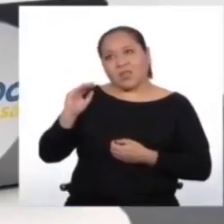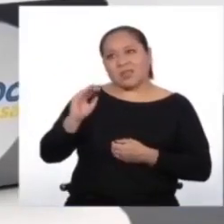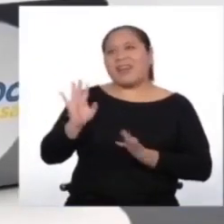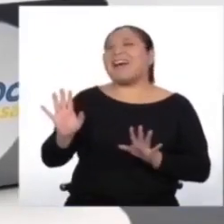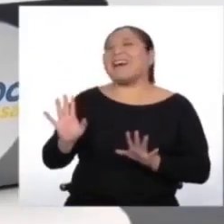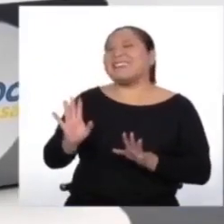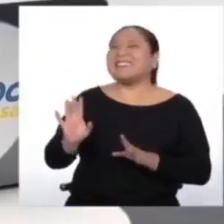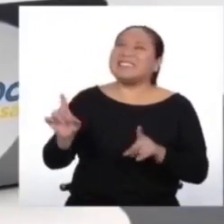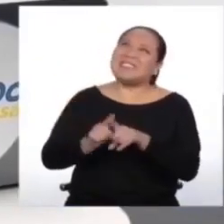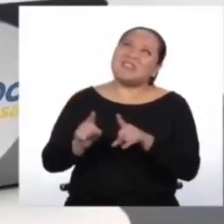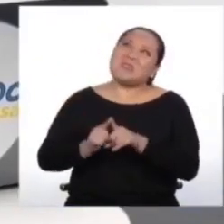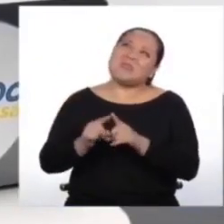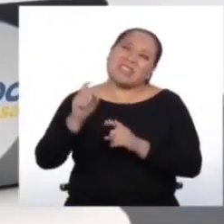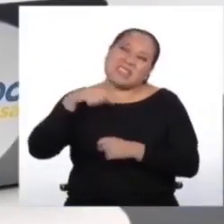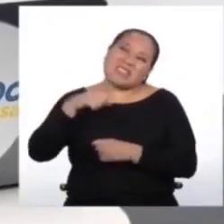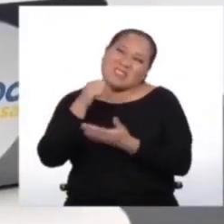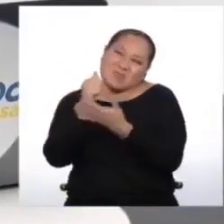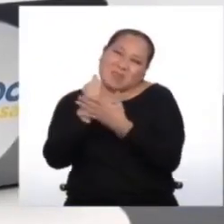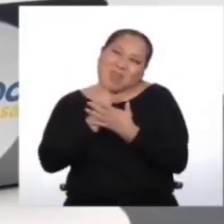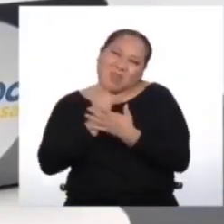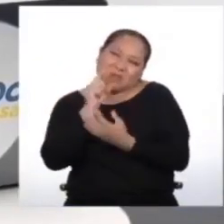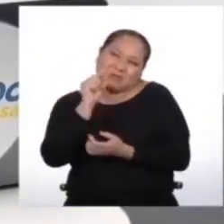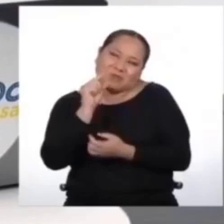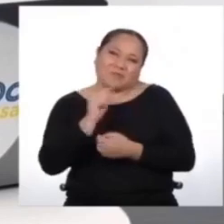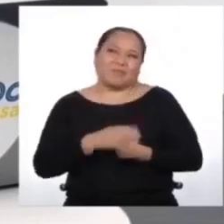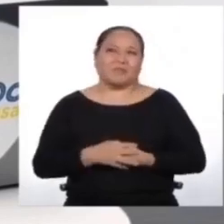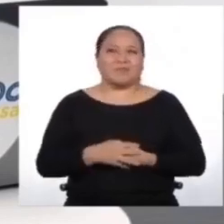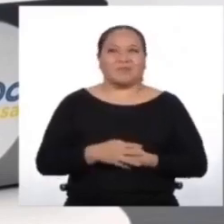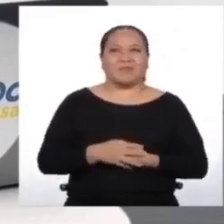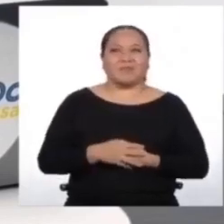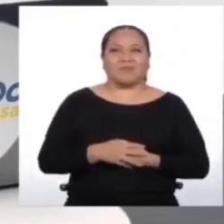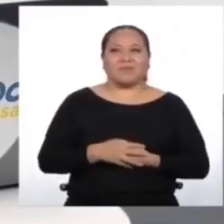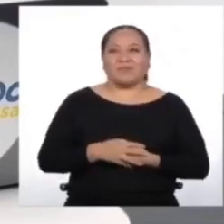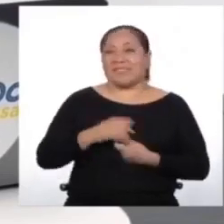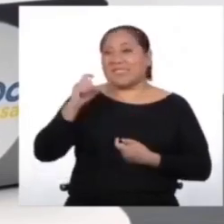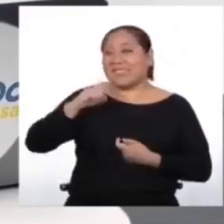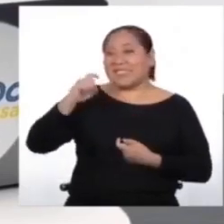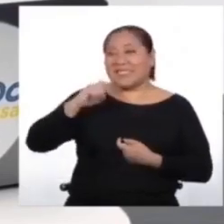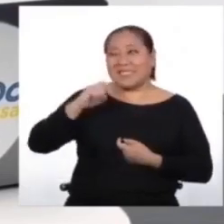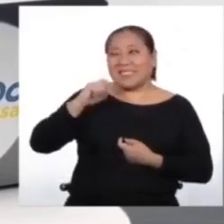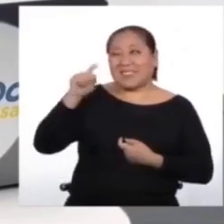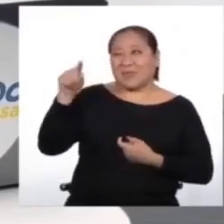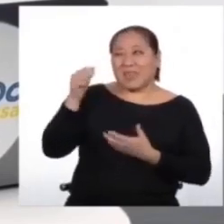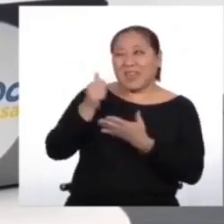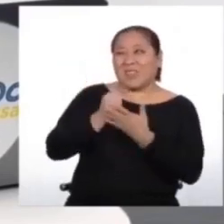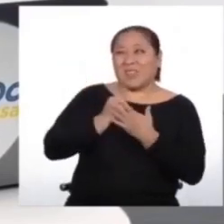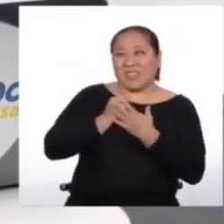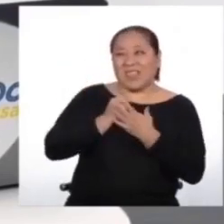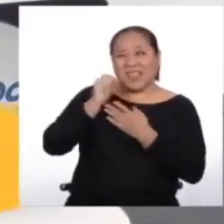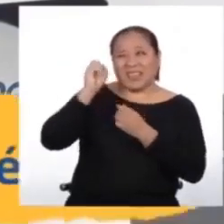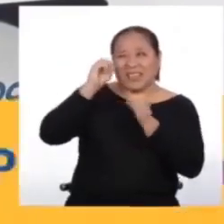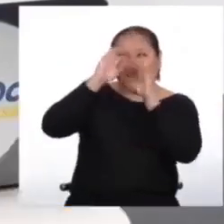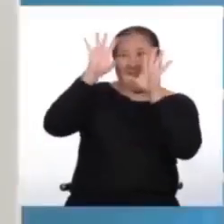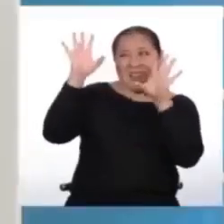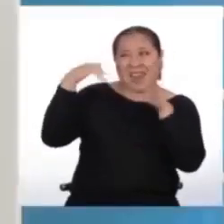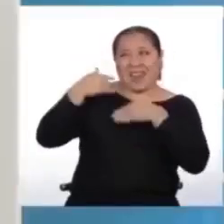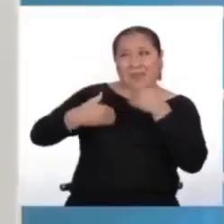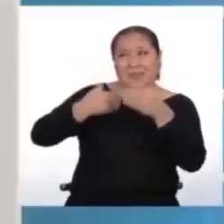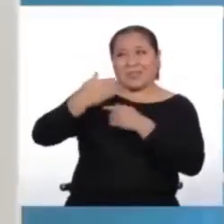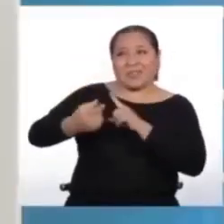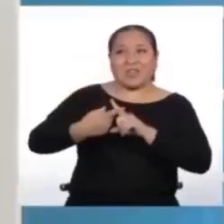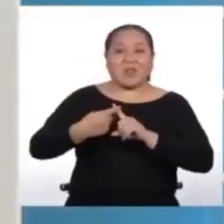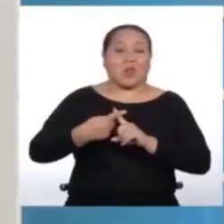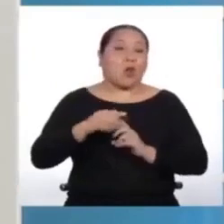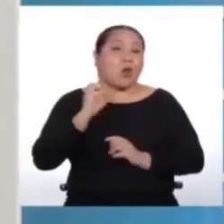Bueno, también porque necesito un favorcito. Necesito refrescar la información sobre las progresiones geométricas. Ya